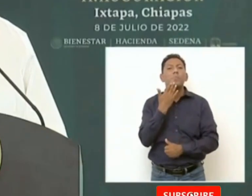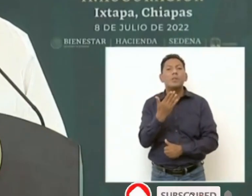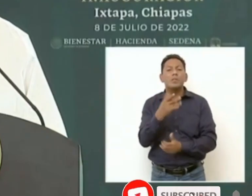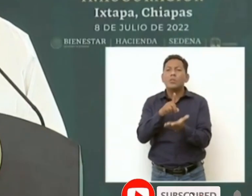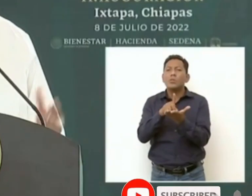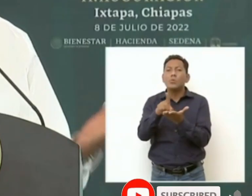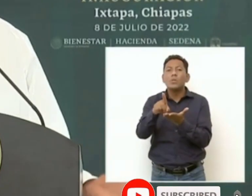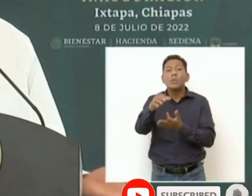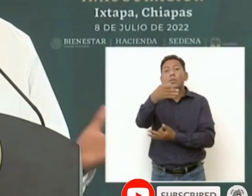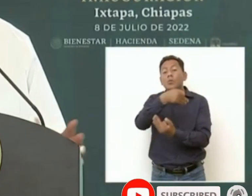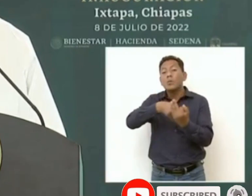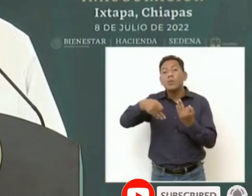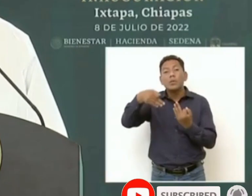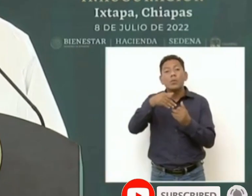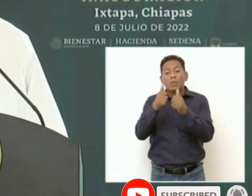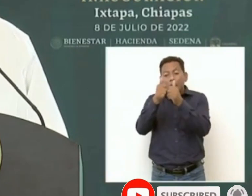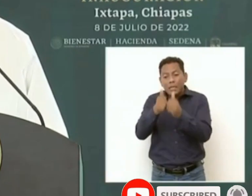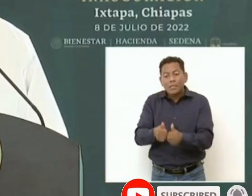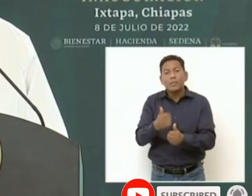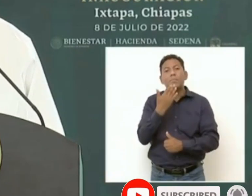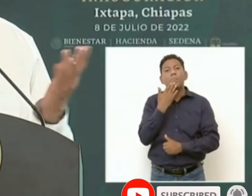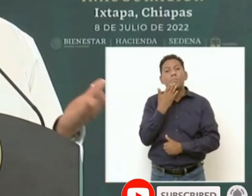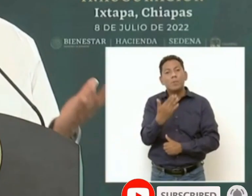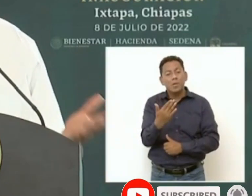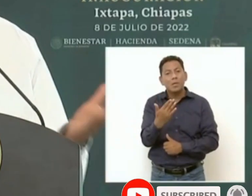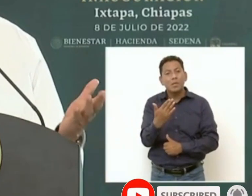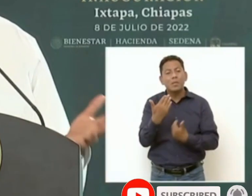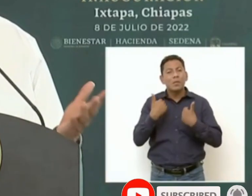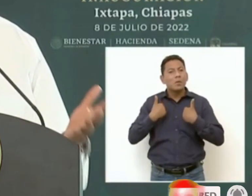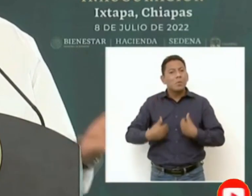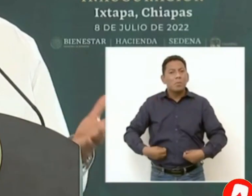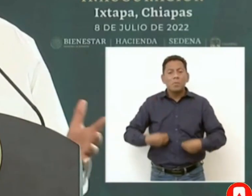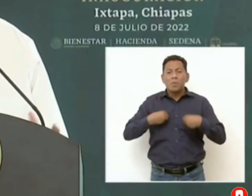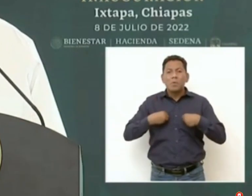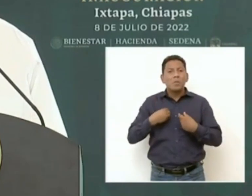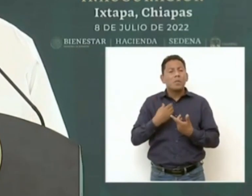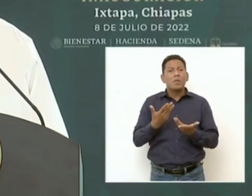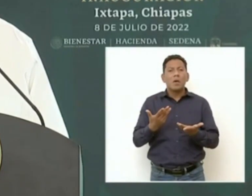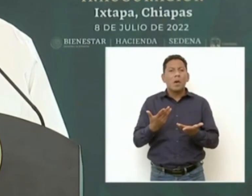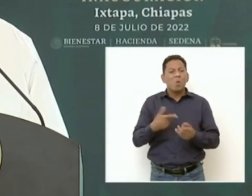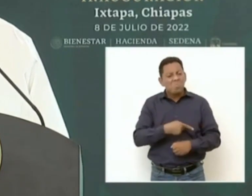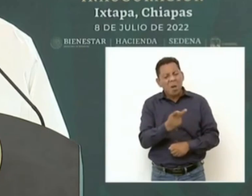tenemos todos, a estar bien, a vivir libres de miseria,